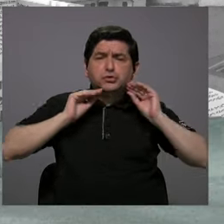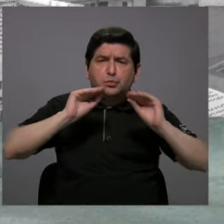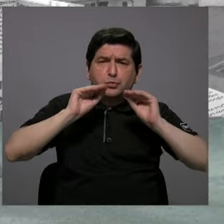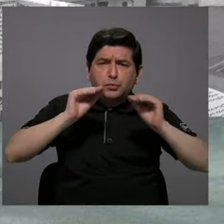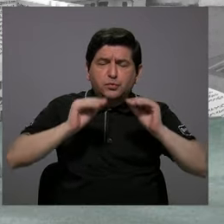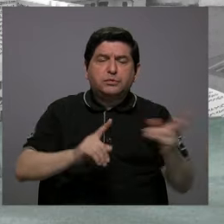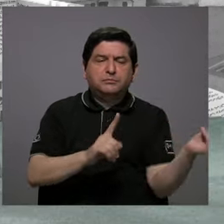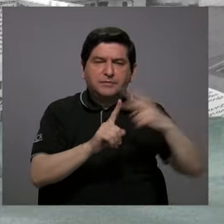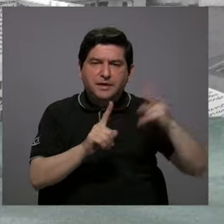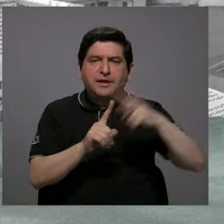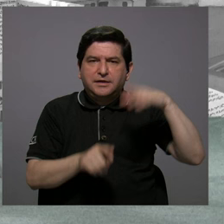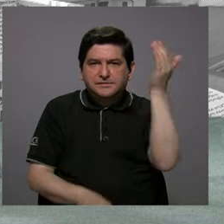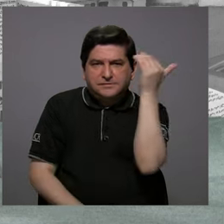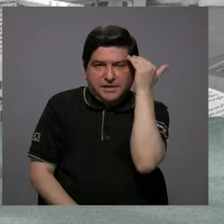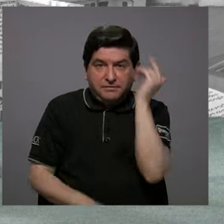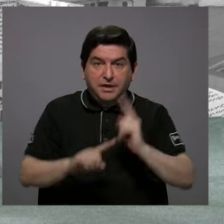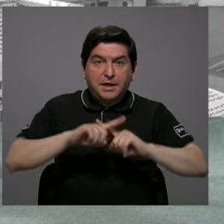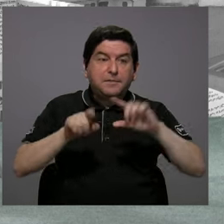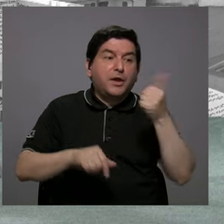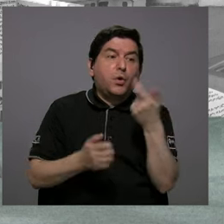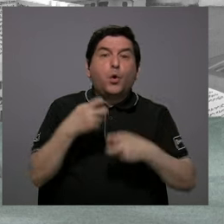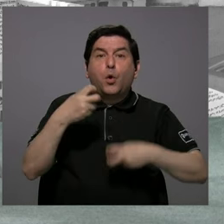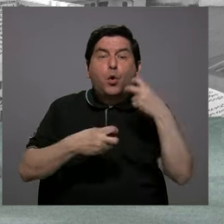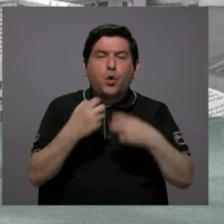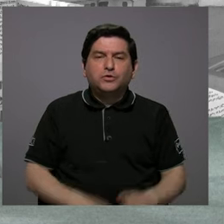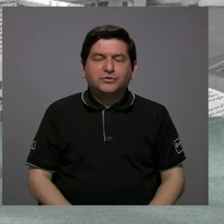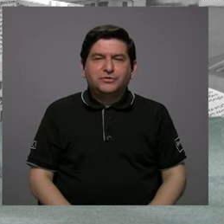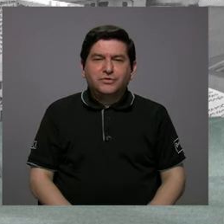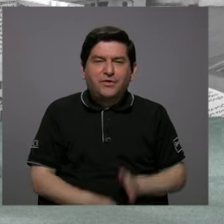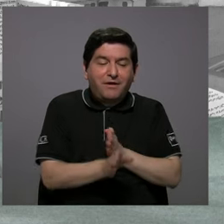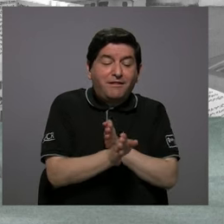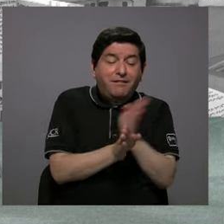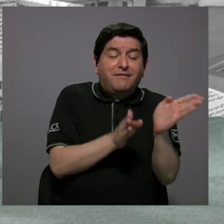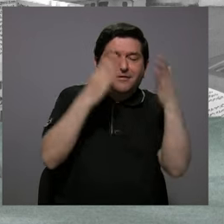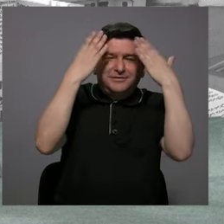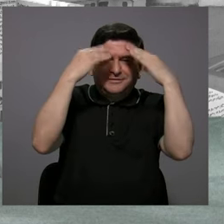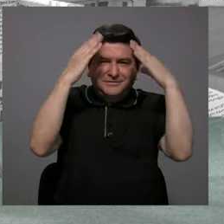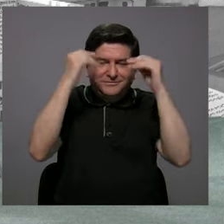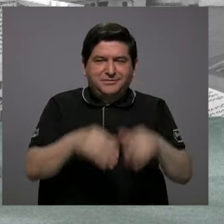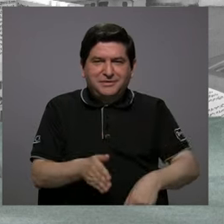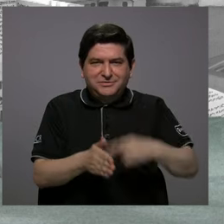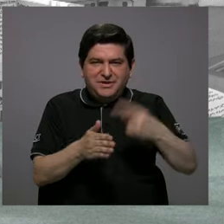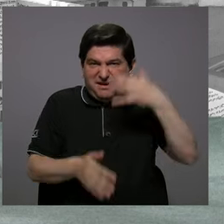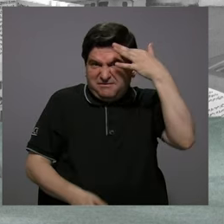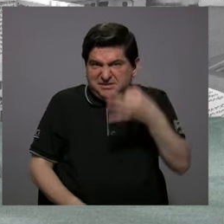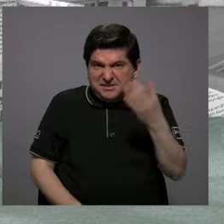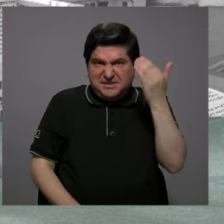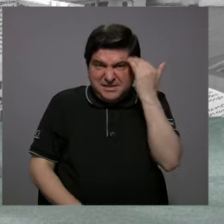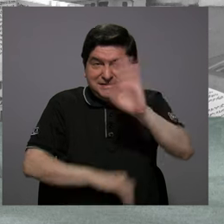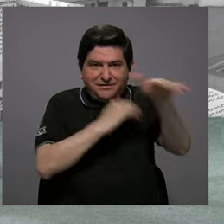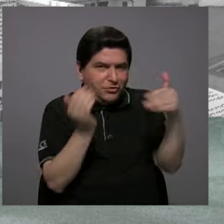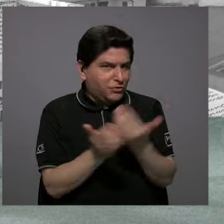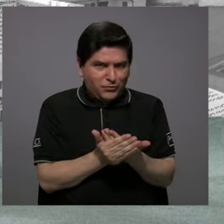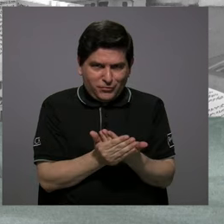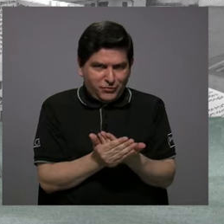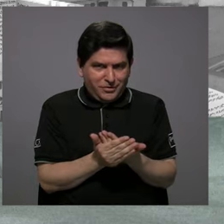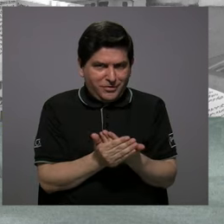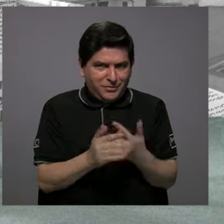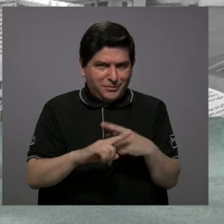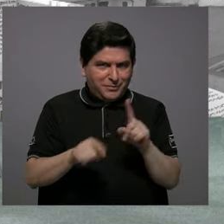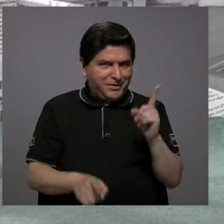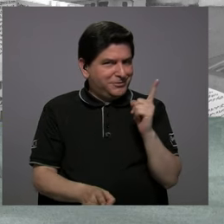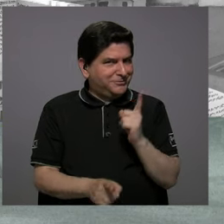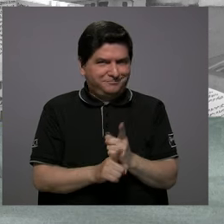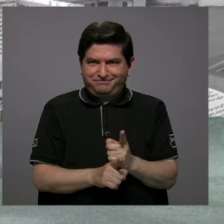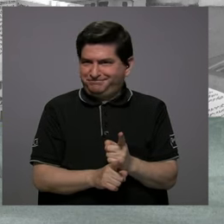para que las implementos Pero hay otro problema la desinformación que a veces creemos que sabemos todo y no es